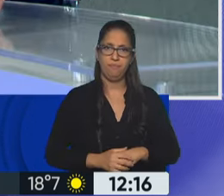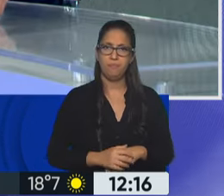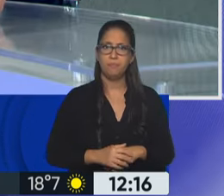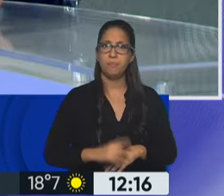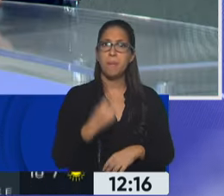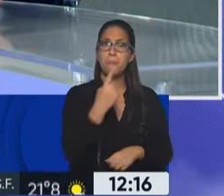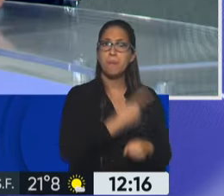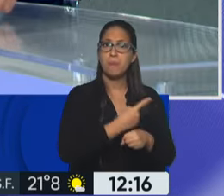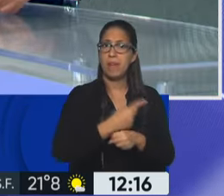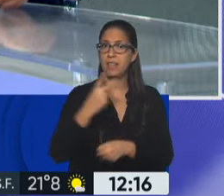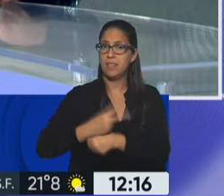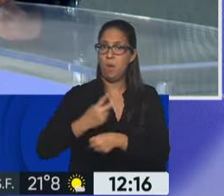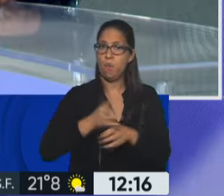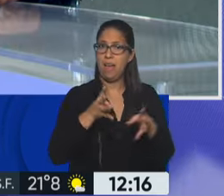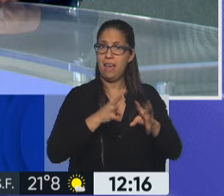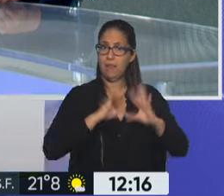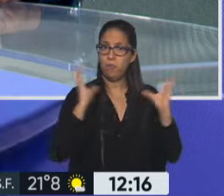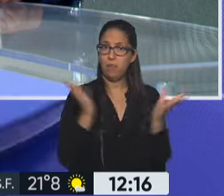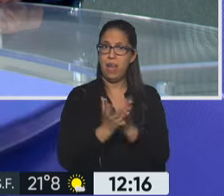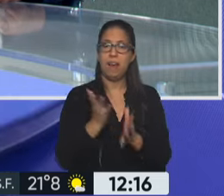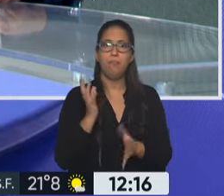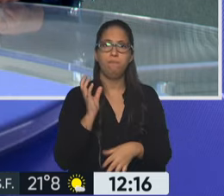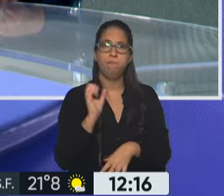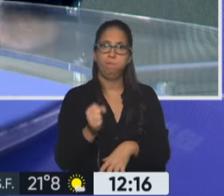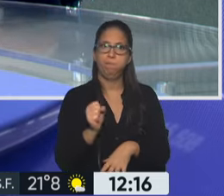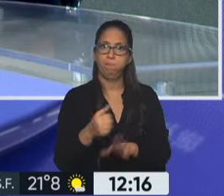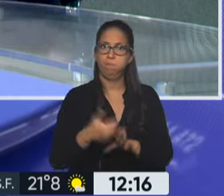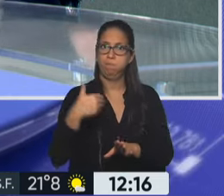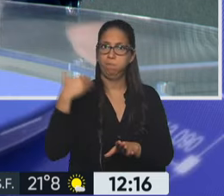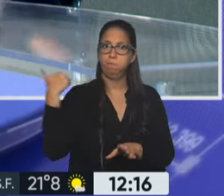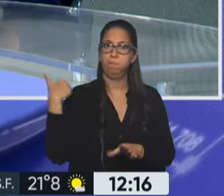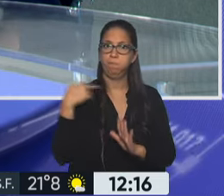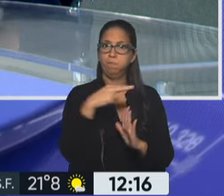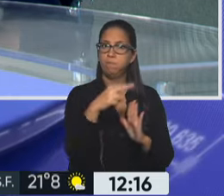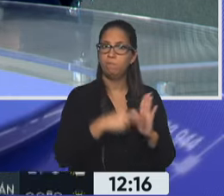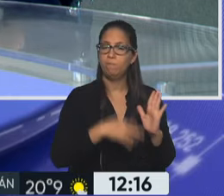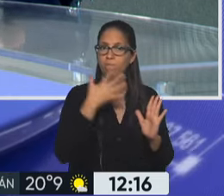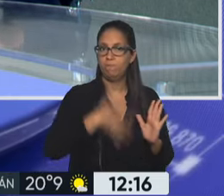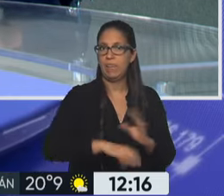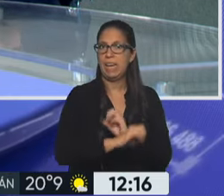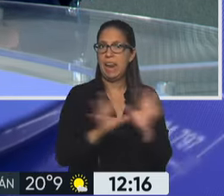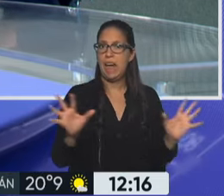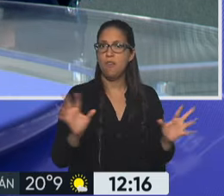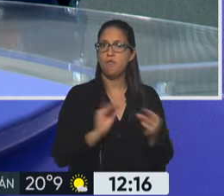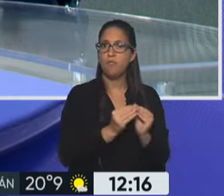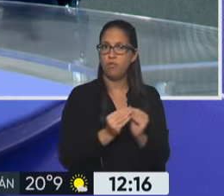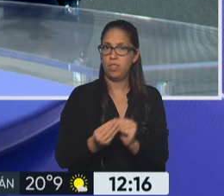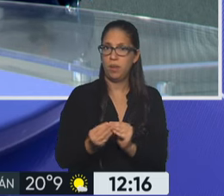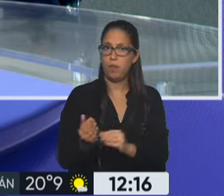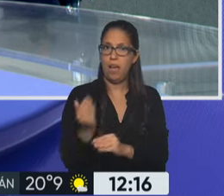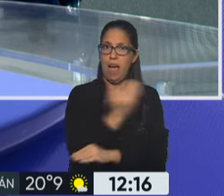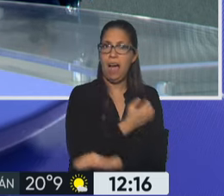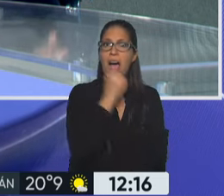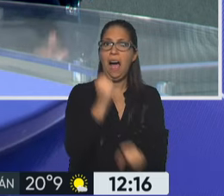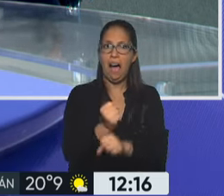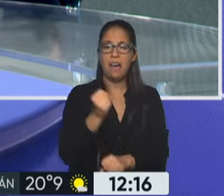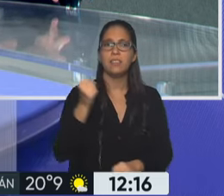Guerra Mundial tuvieron antecedentes históricos que quedaron bien marcados y quien supo leerlos entendió que tuvieron sus antecedentes hasta llegar